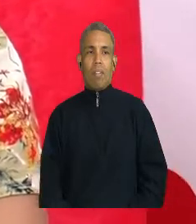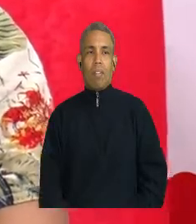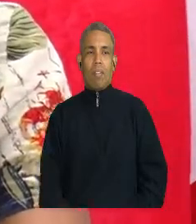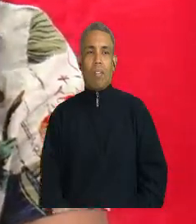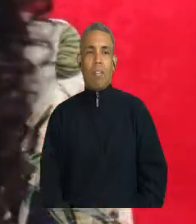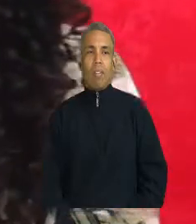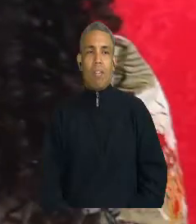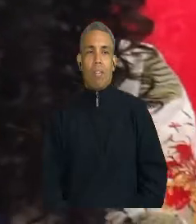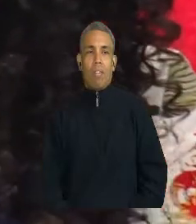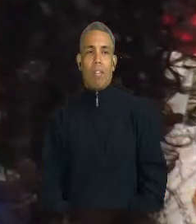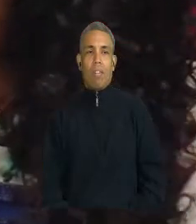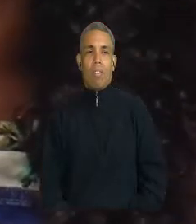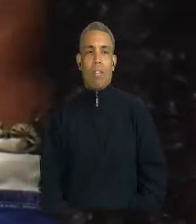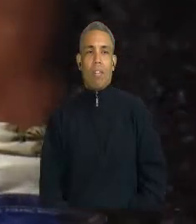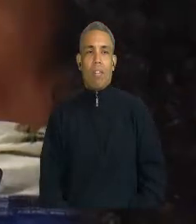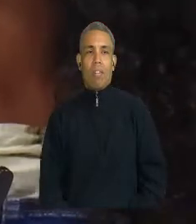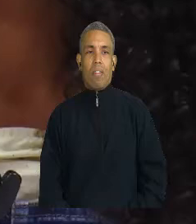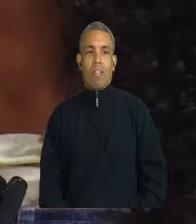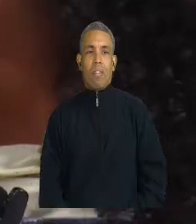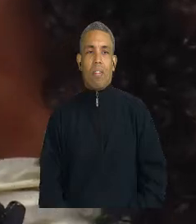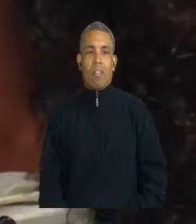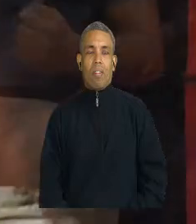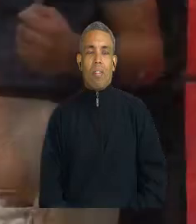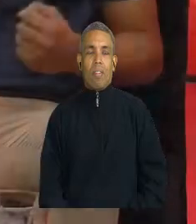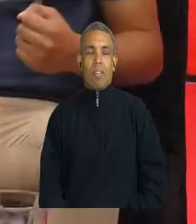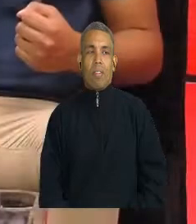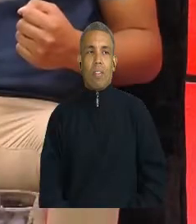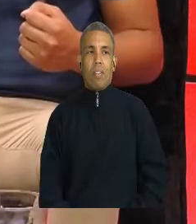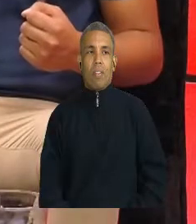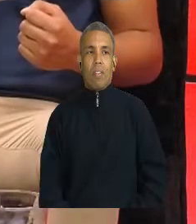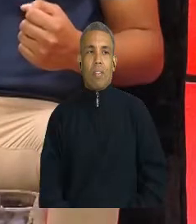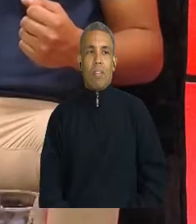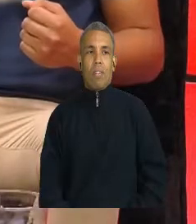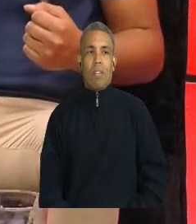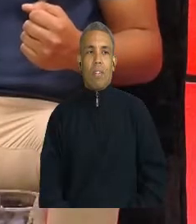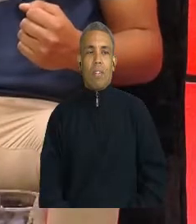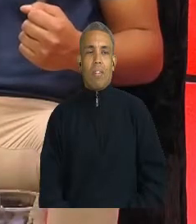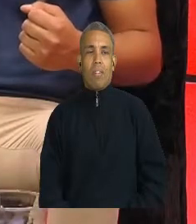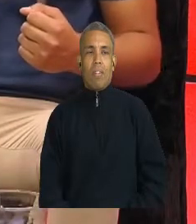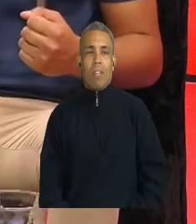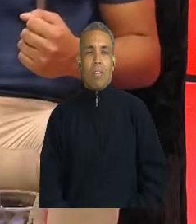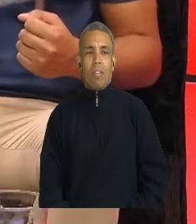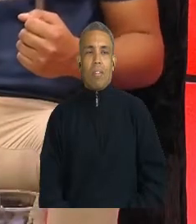ido, mas nunca los vuelvo a ver.